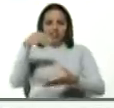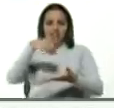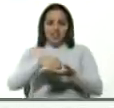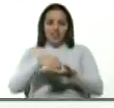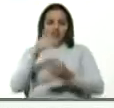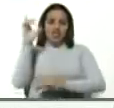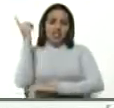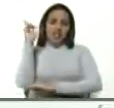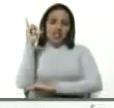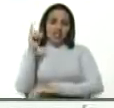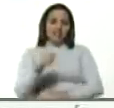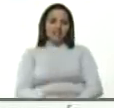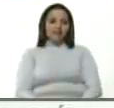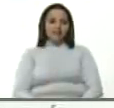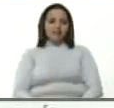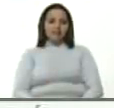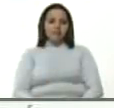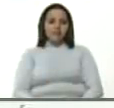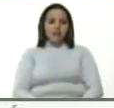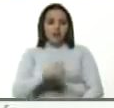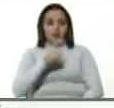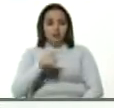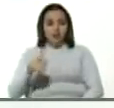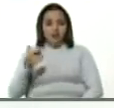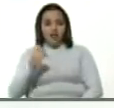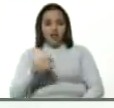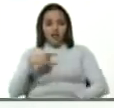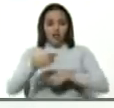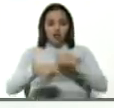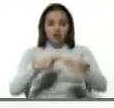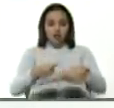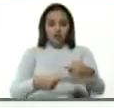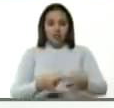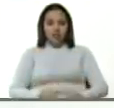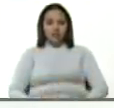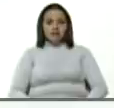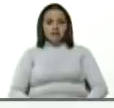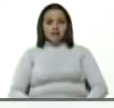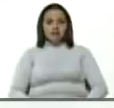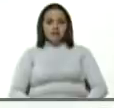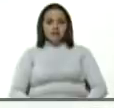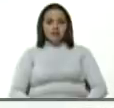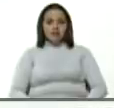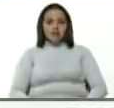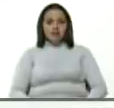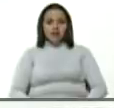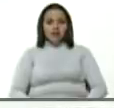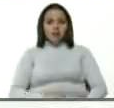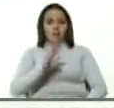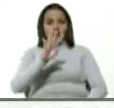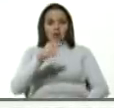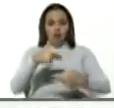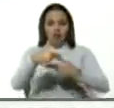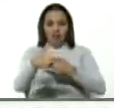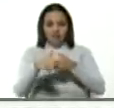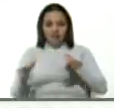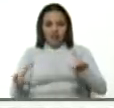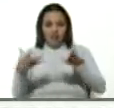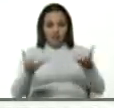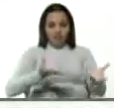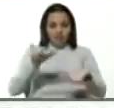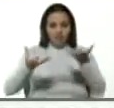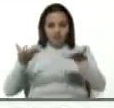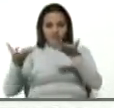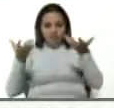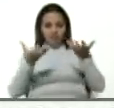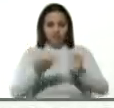Lara. Estos ciudadanos causaron afectación a aproximadamente 4 hectáreas del parque,